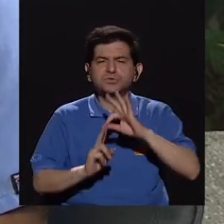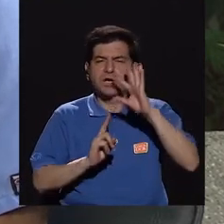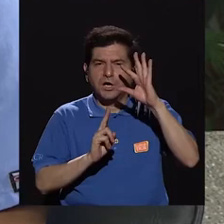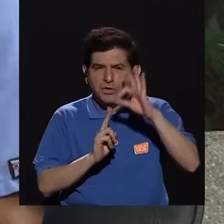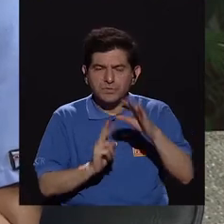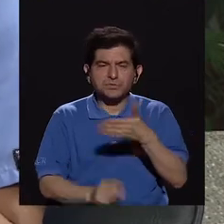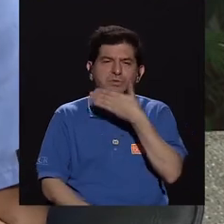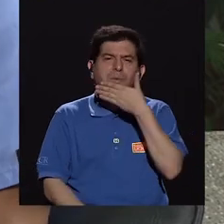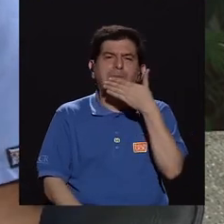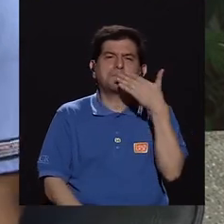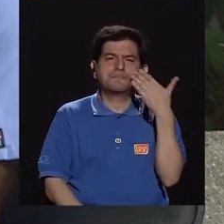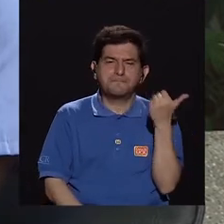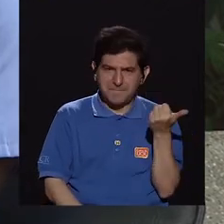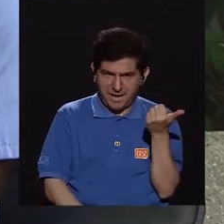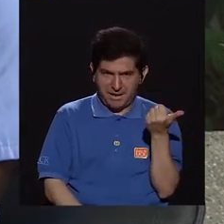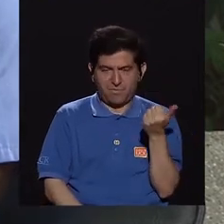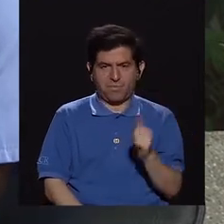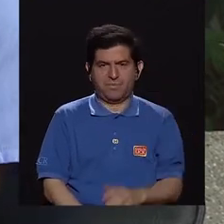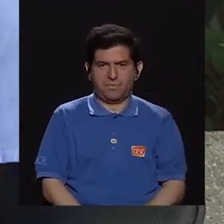busquen la opción